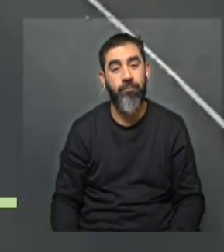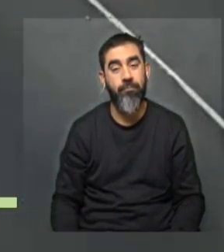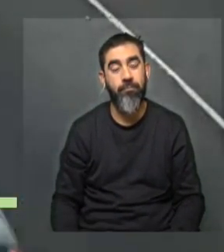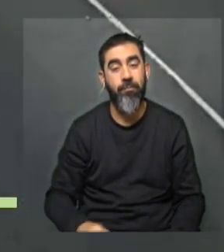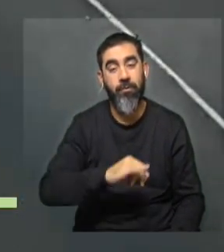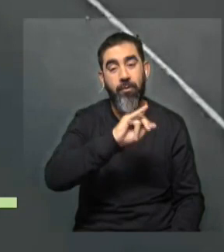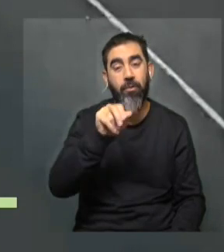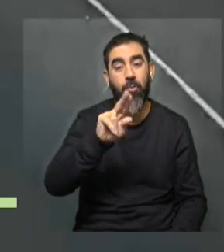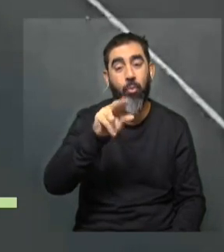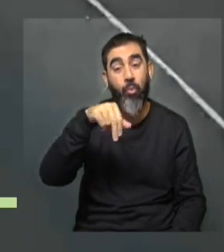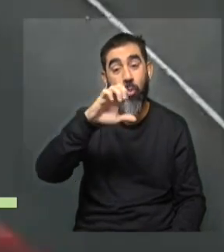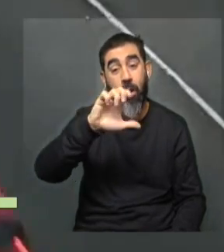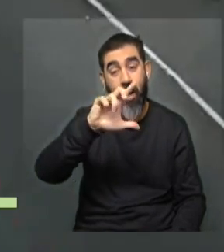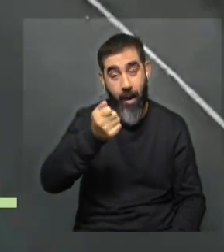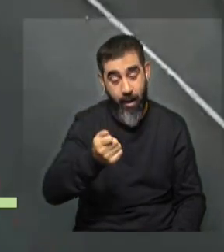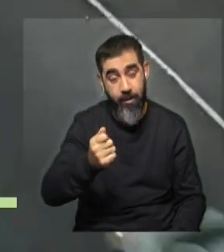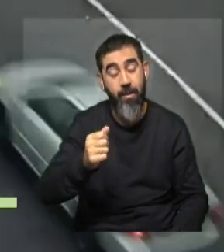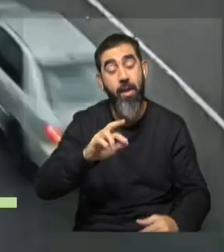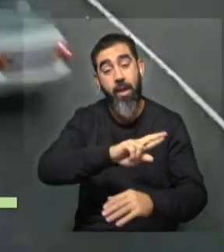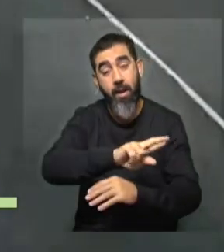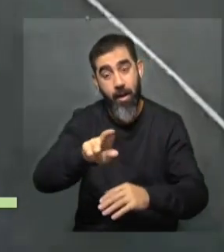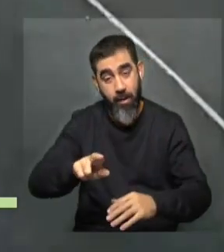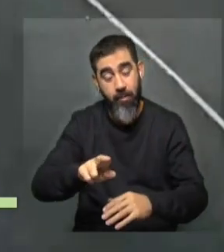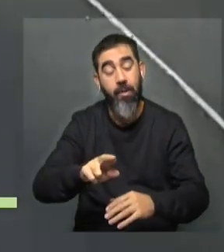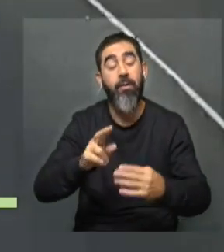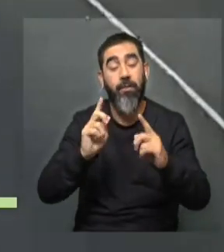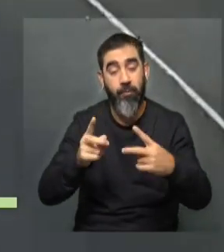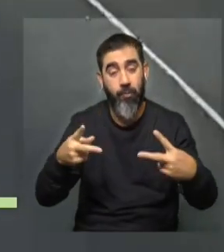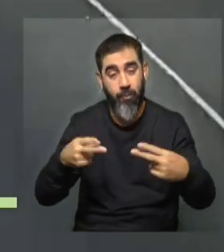esquina rambla roose piedras esquina ciudadela